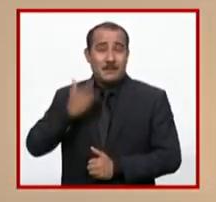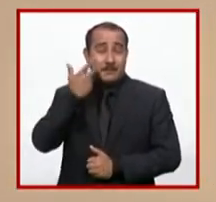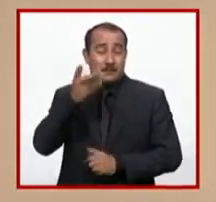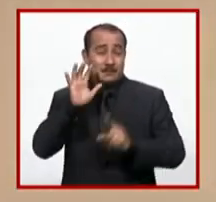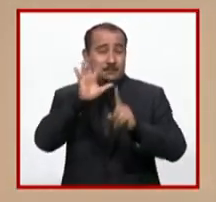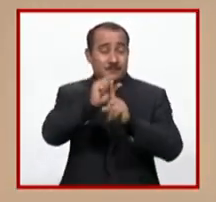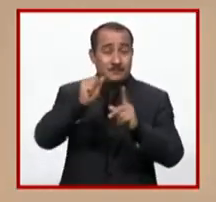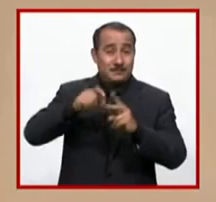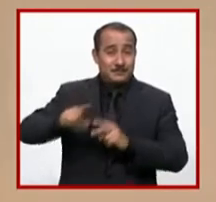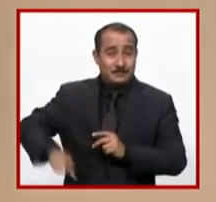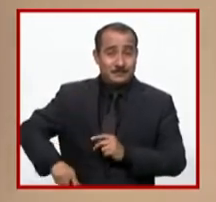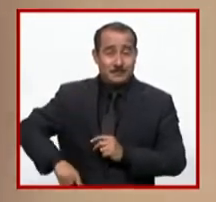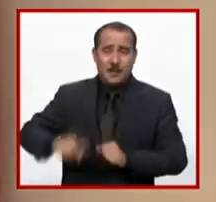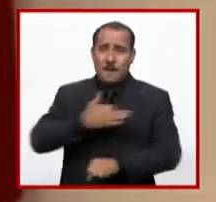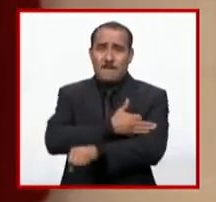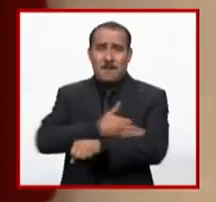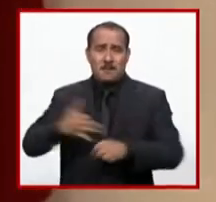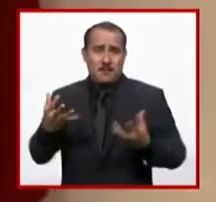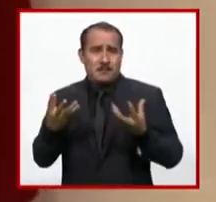dijimos que éramos una gran familia.